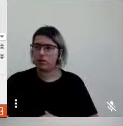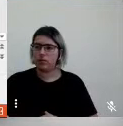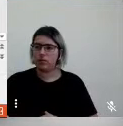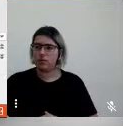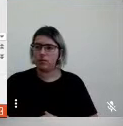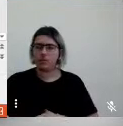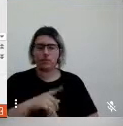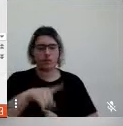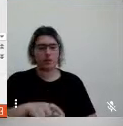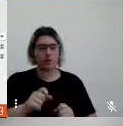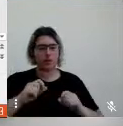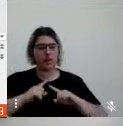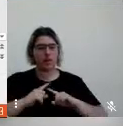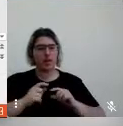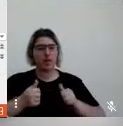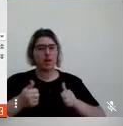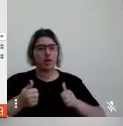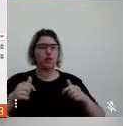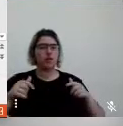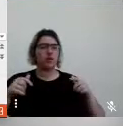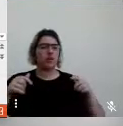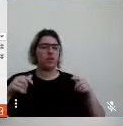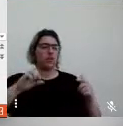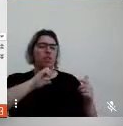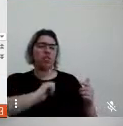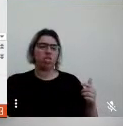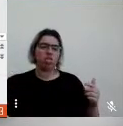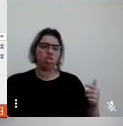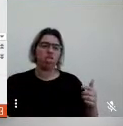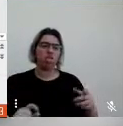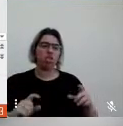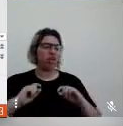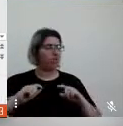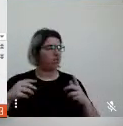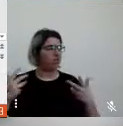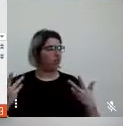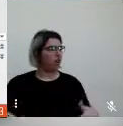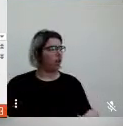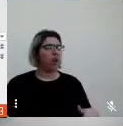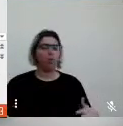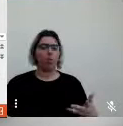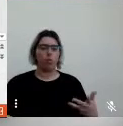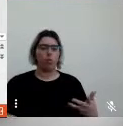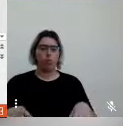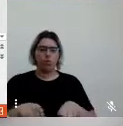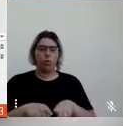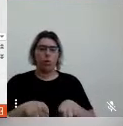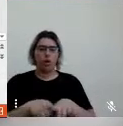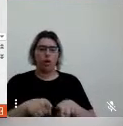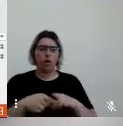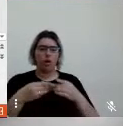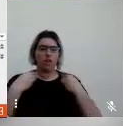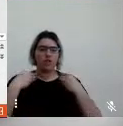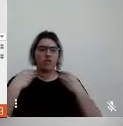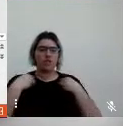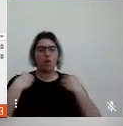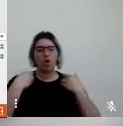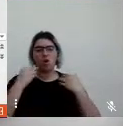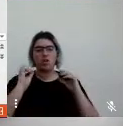todavía, además. Pues Digamos que nos relaja un poco de vivir